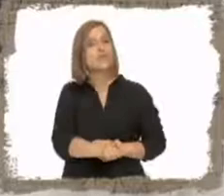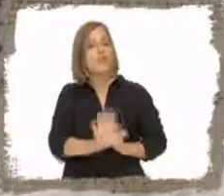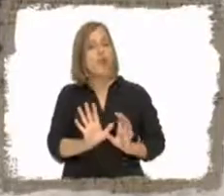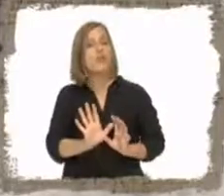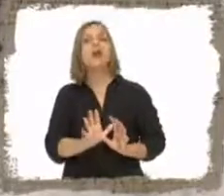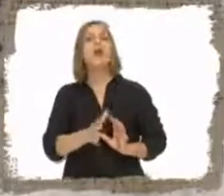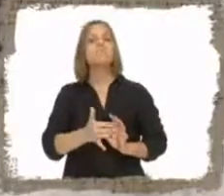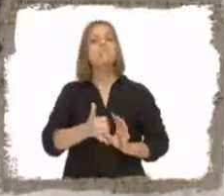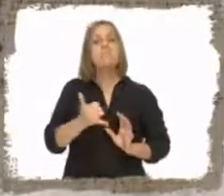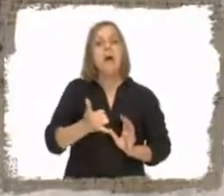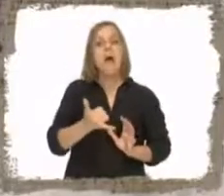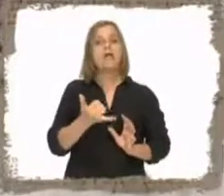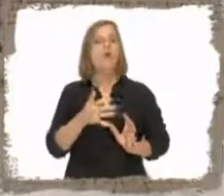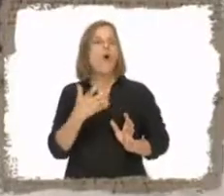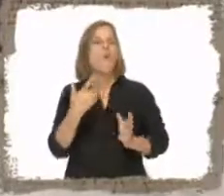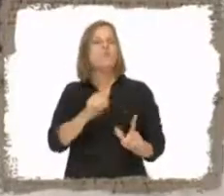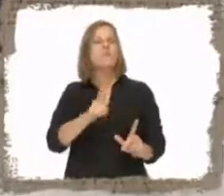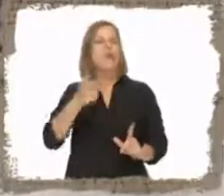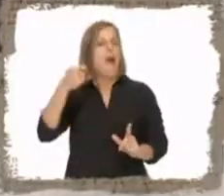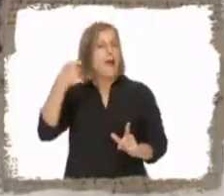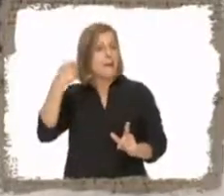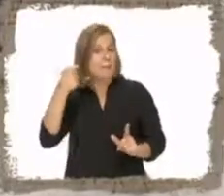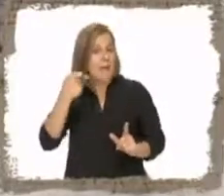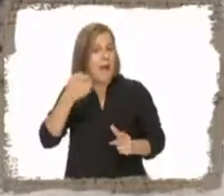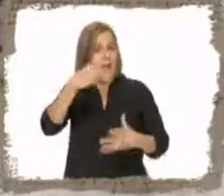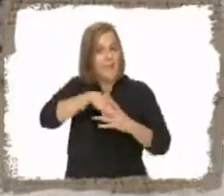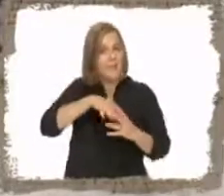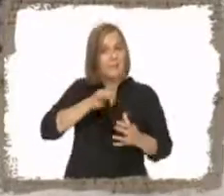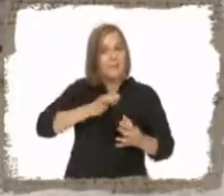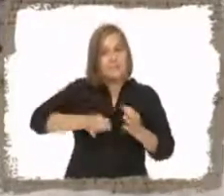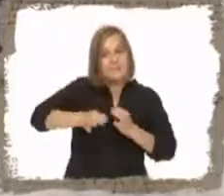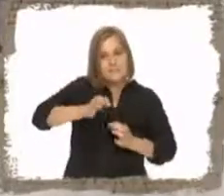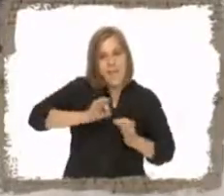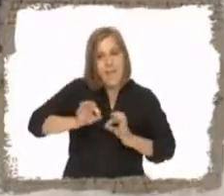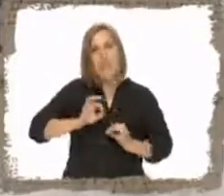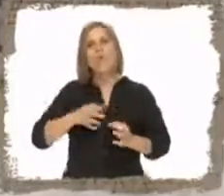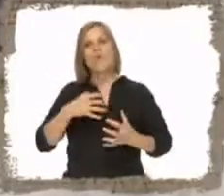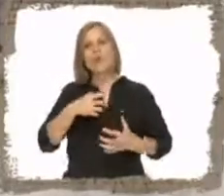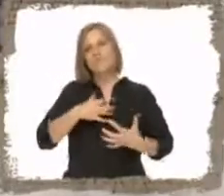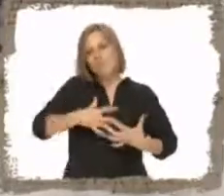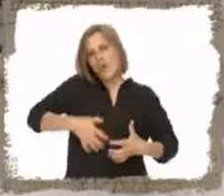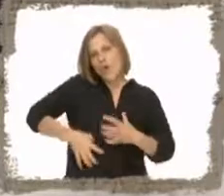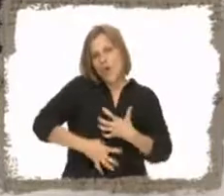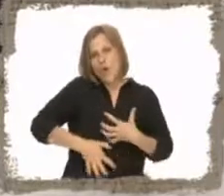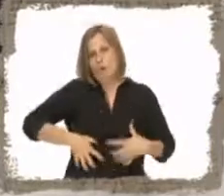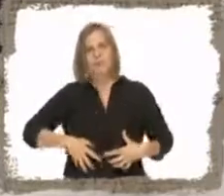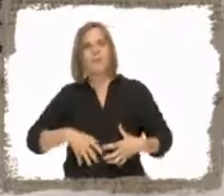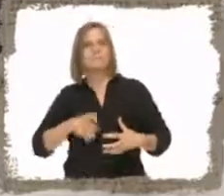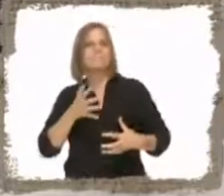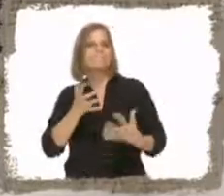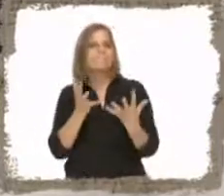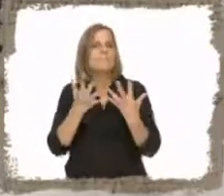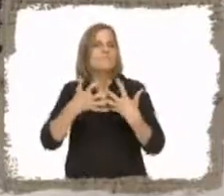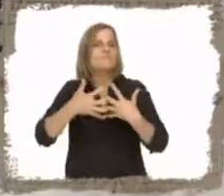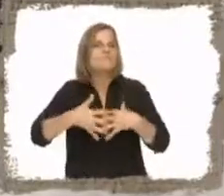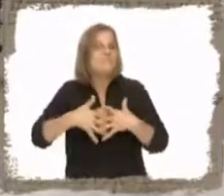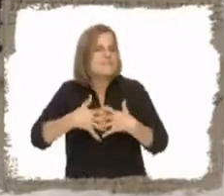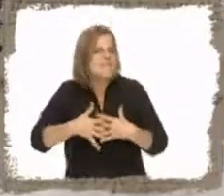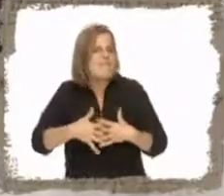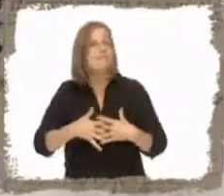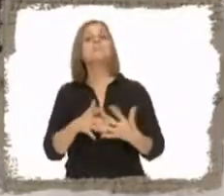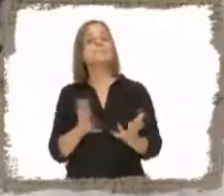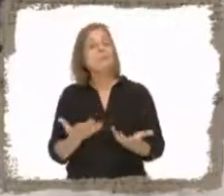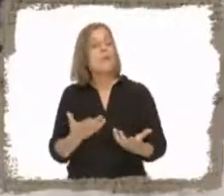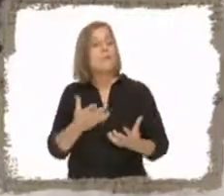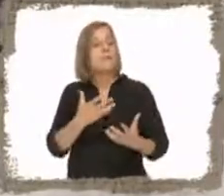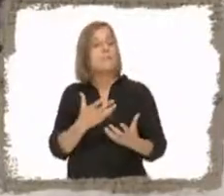a estar considerada como un ser animal, compuesto de células y sistemas y órganos como ustedes ya estudiaron, y la enfermedad